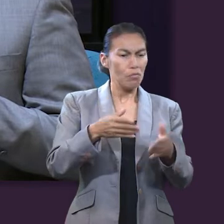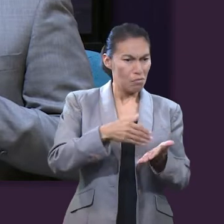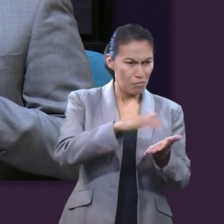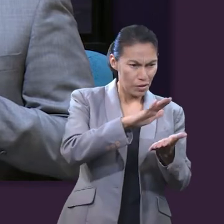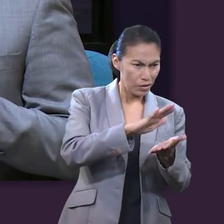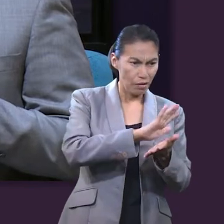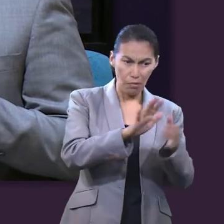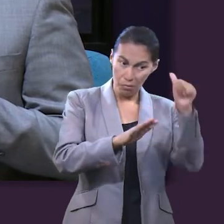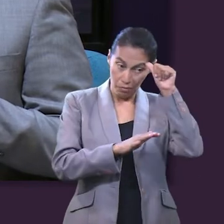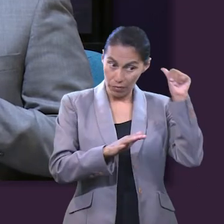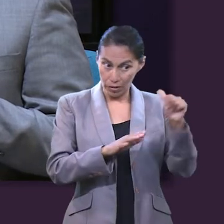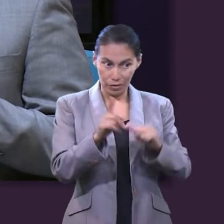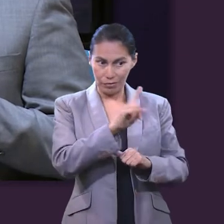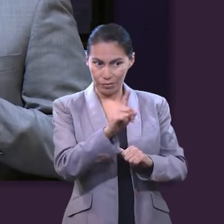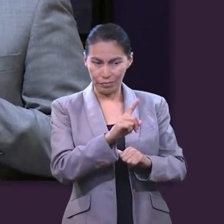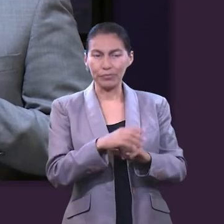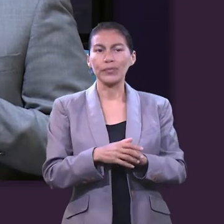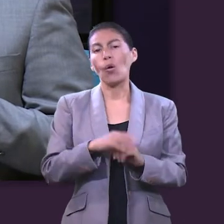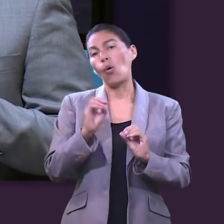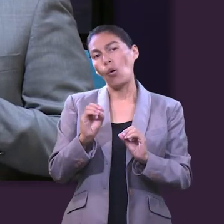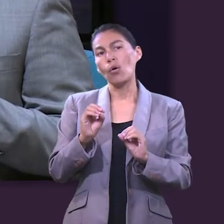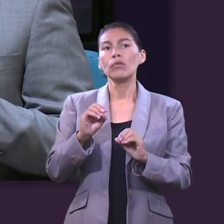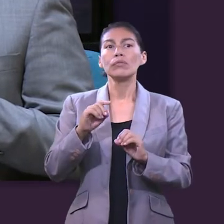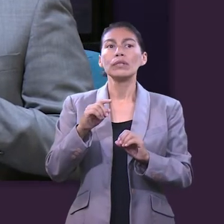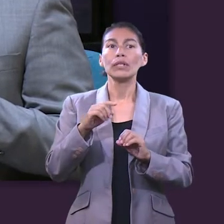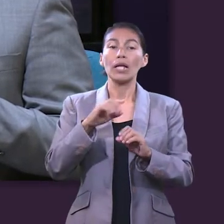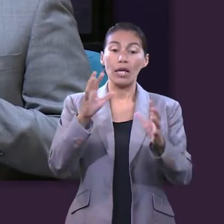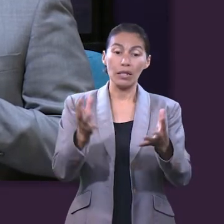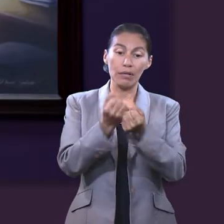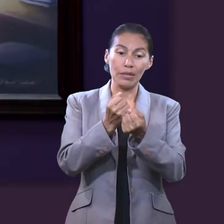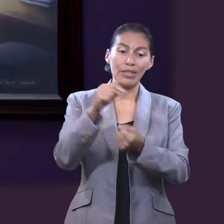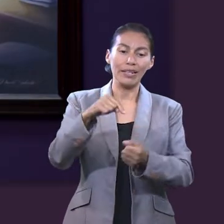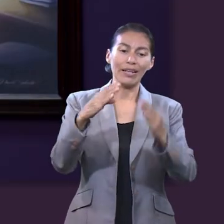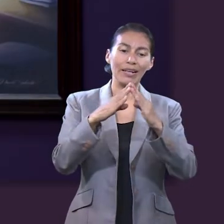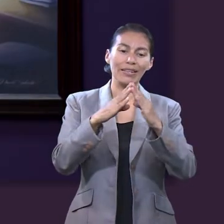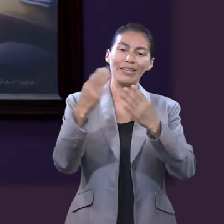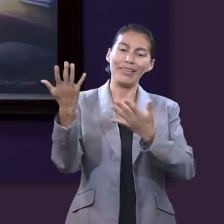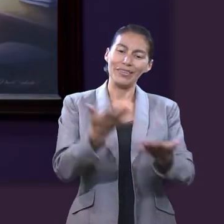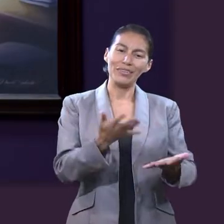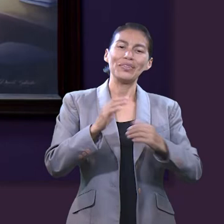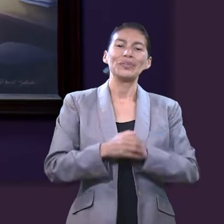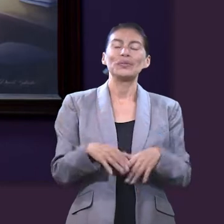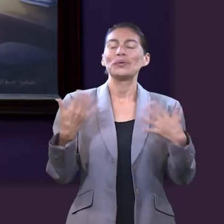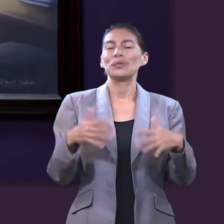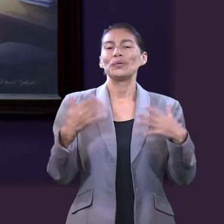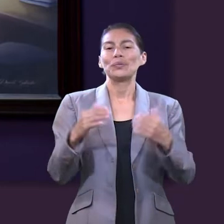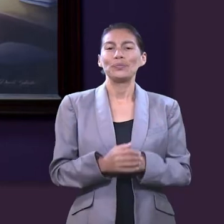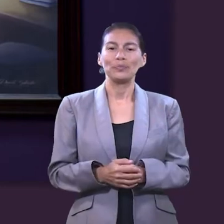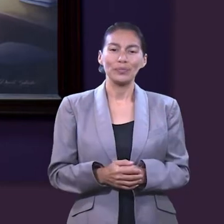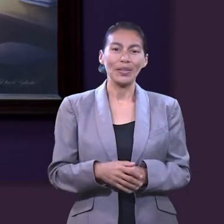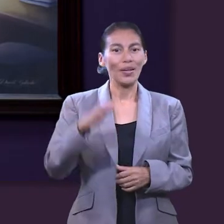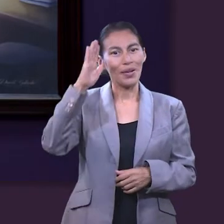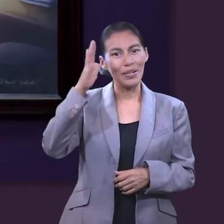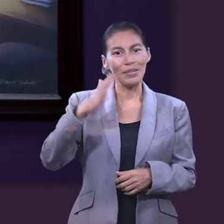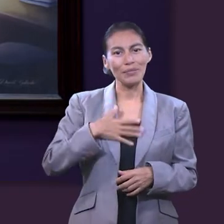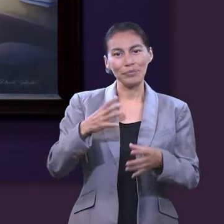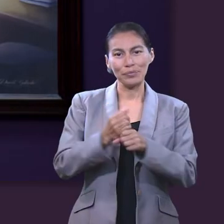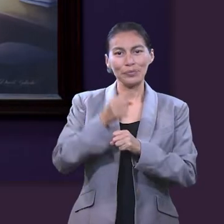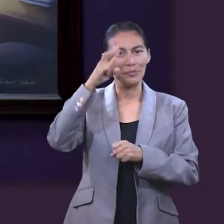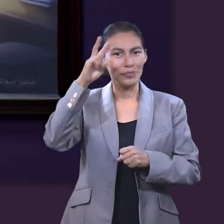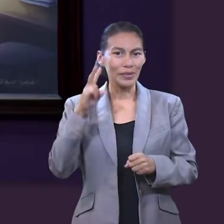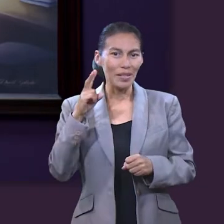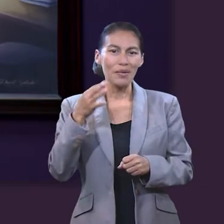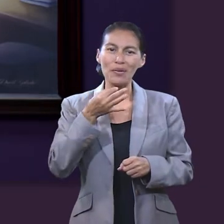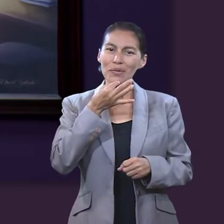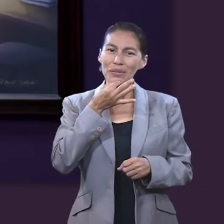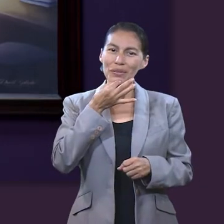o ha llegado la salvación a este hogar. Ok. Hola, mi nombre es Valeria Rodríguez y mi momento favorito de la vida